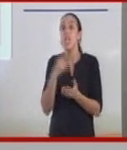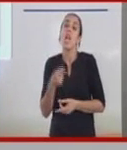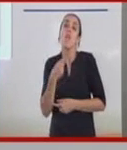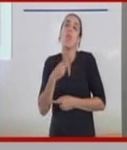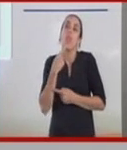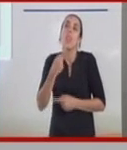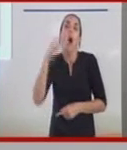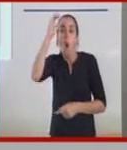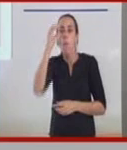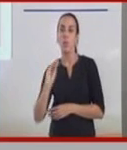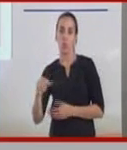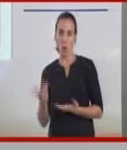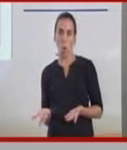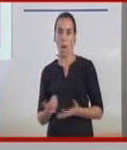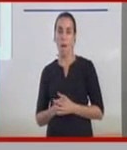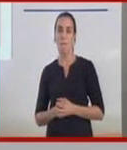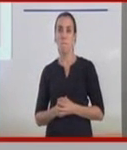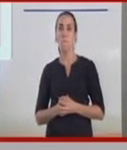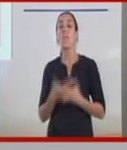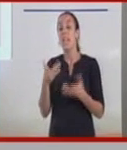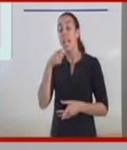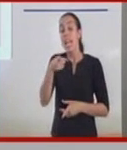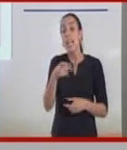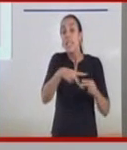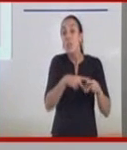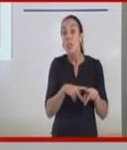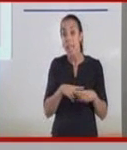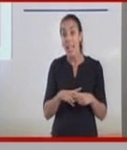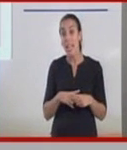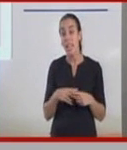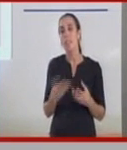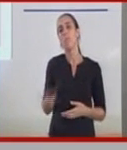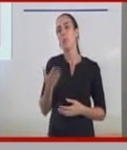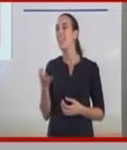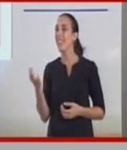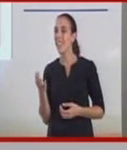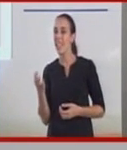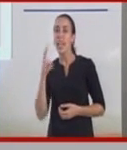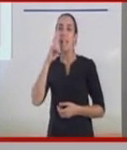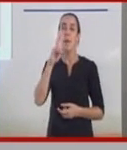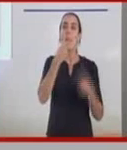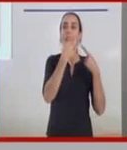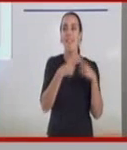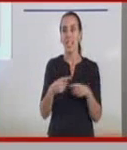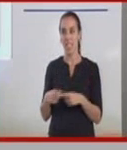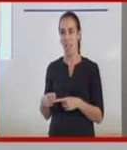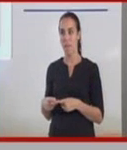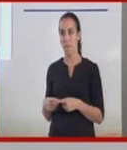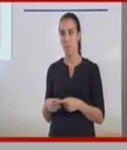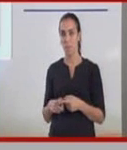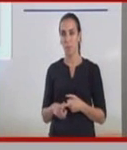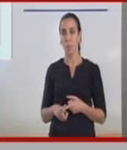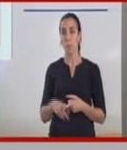opinión. Lógicamente, en estos talleres de codiseño es muy importante que contemplemos la diversidad. Al estar aquí